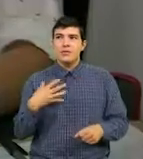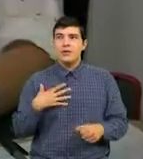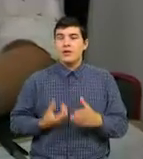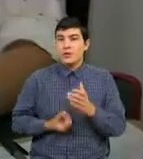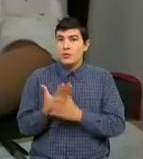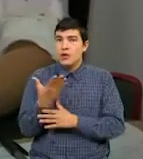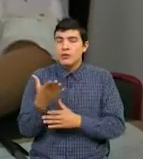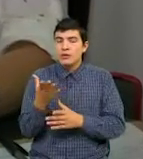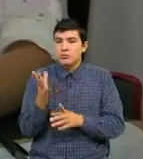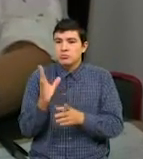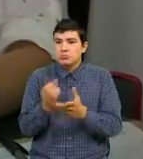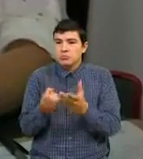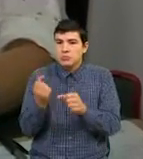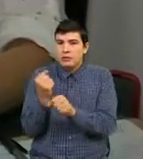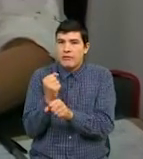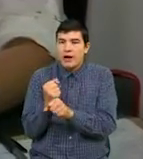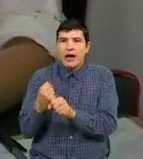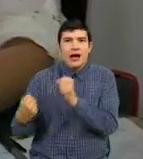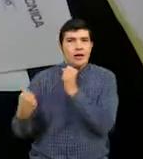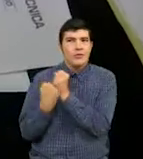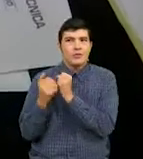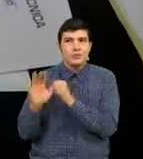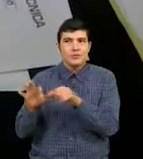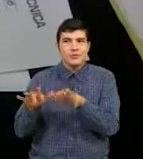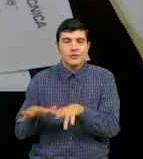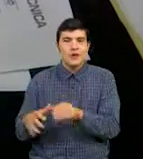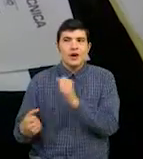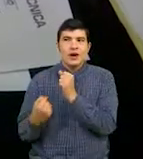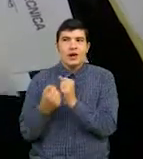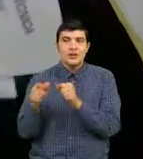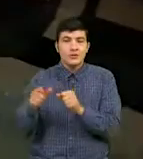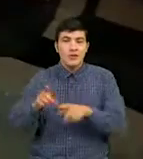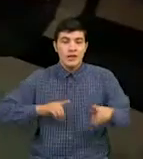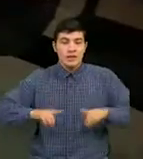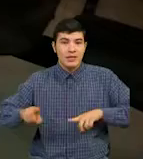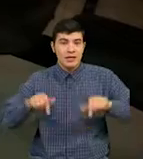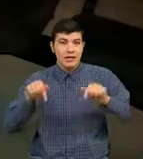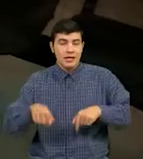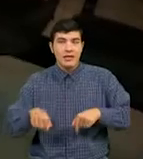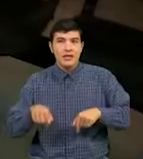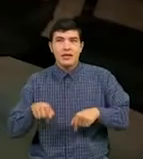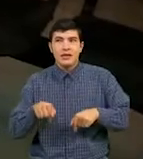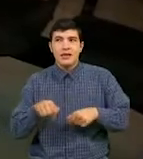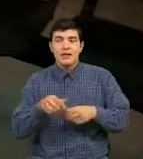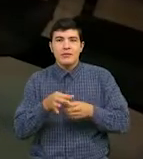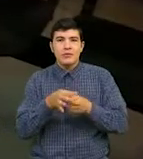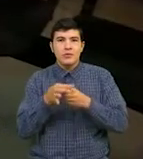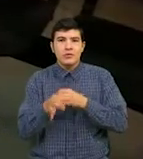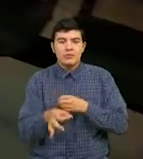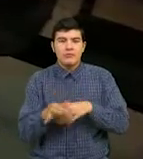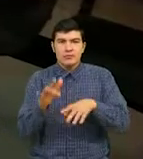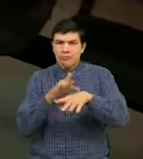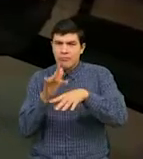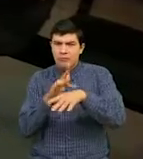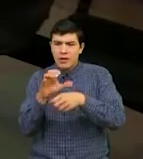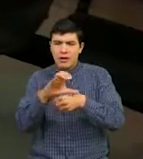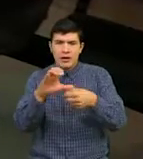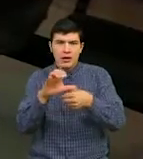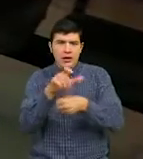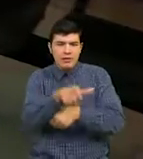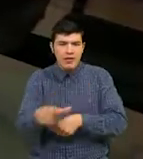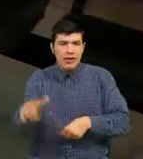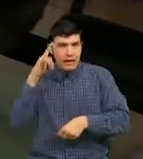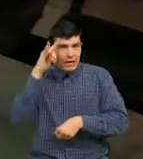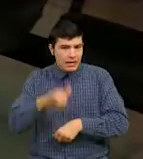oportunidades de empleo, ¿sí? Tener un apoyo tan bueno como lo tiene la administración municipal incita mucho a la ciudadanía a seguir creyendo